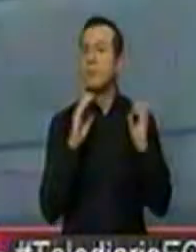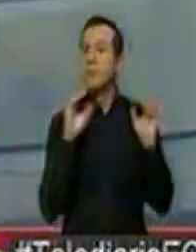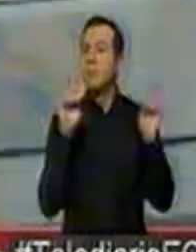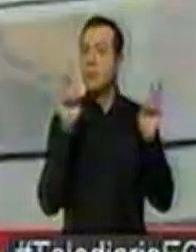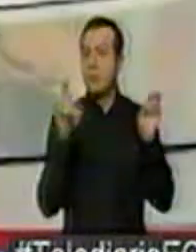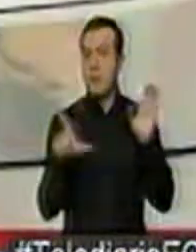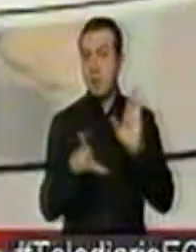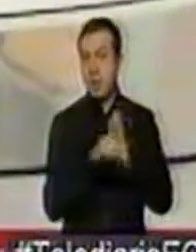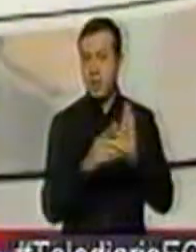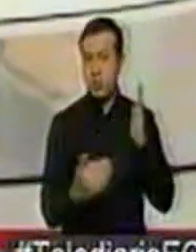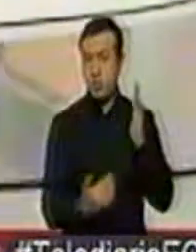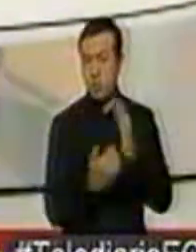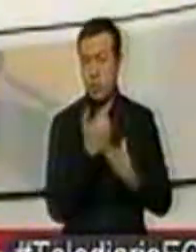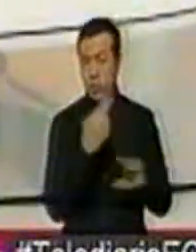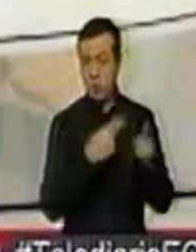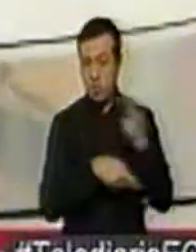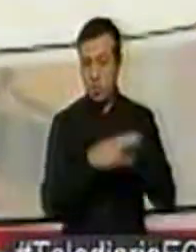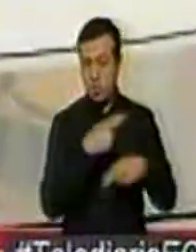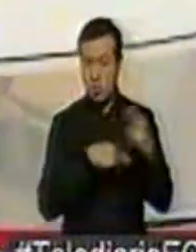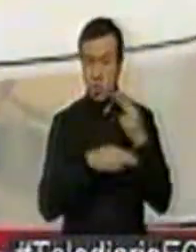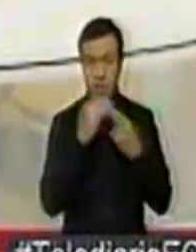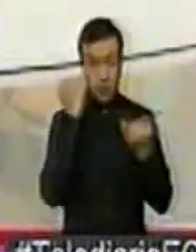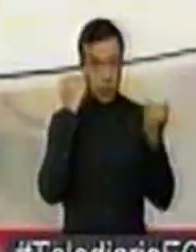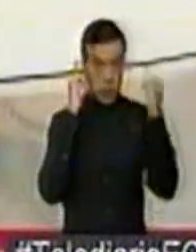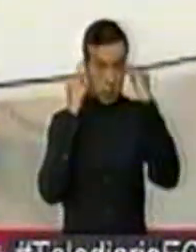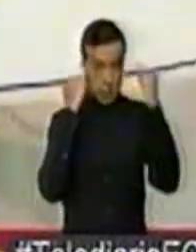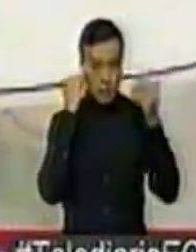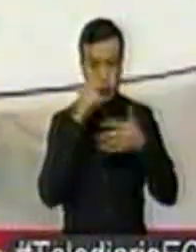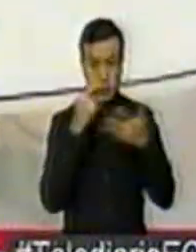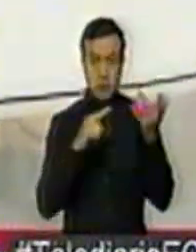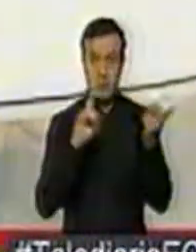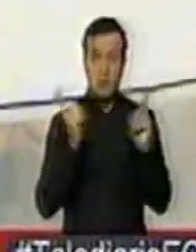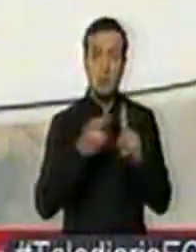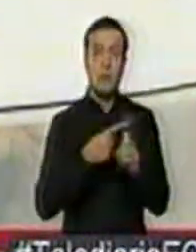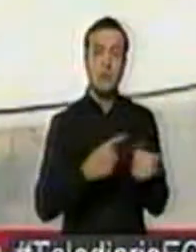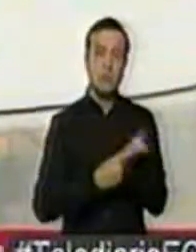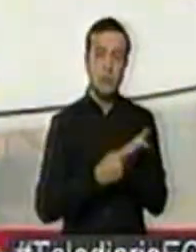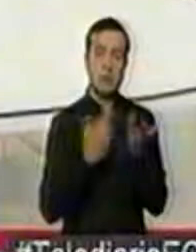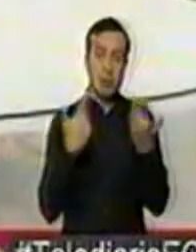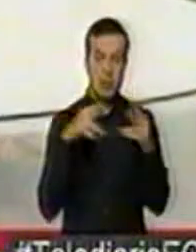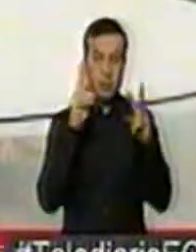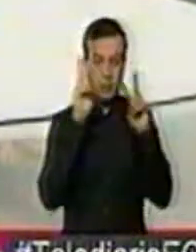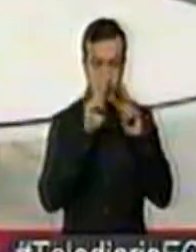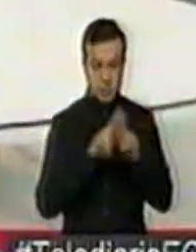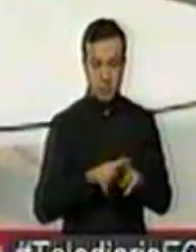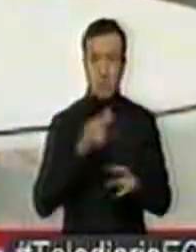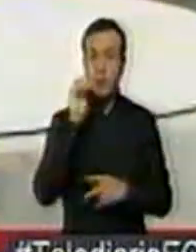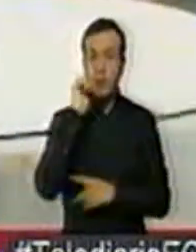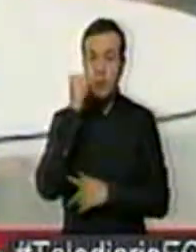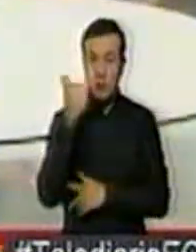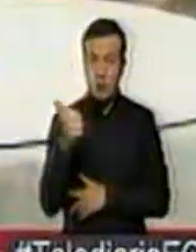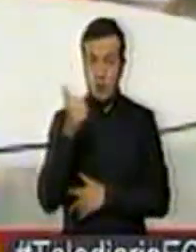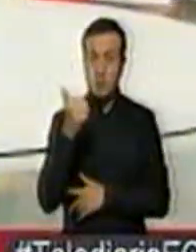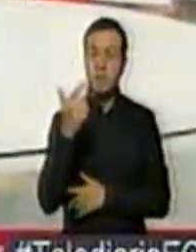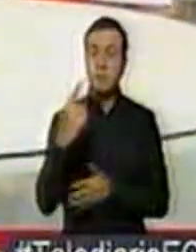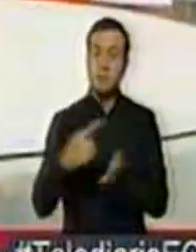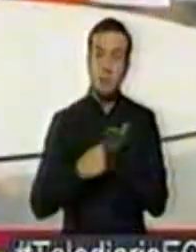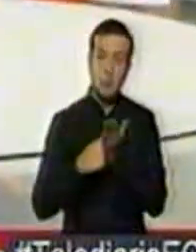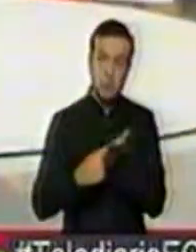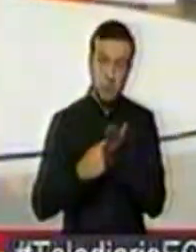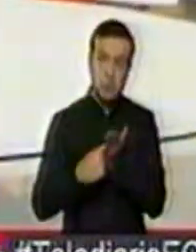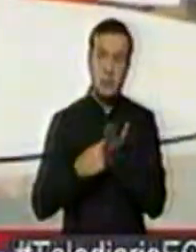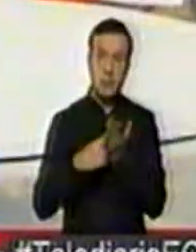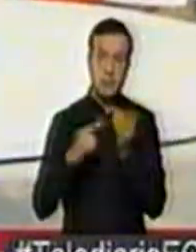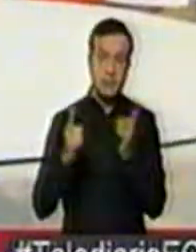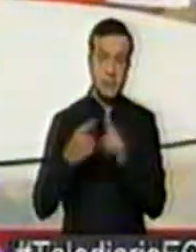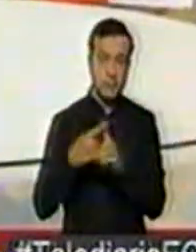de la ley de emprendimiento e innovación cuyo informe para primer debate fue leído ya en pleno y el día de mañana será tratado precisamente el